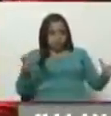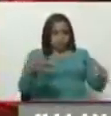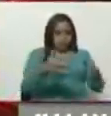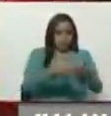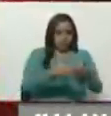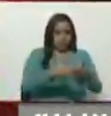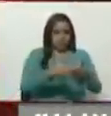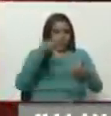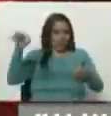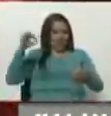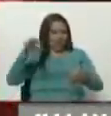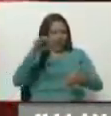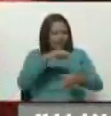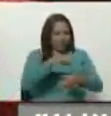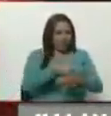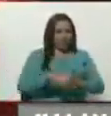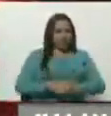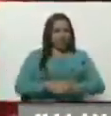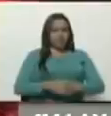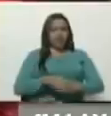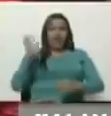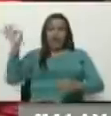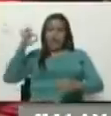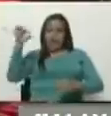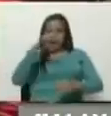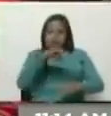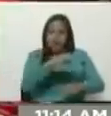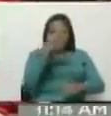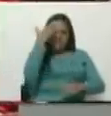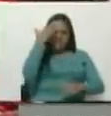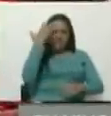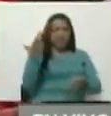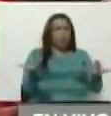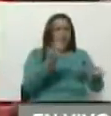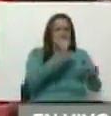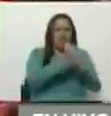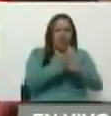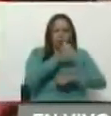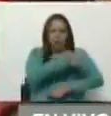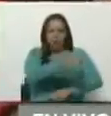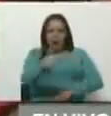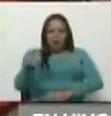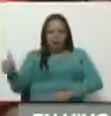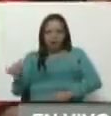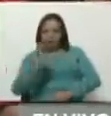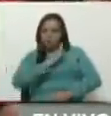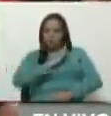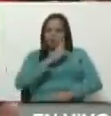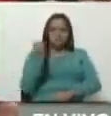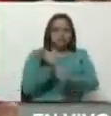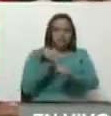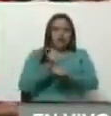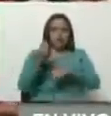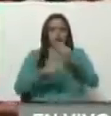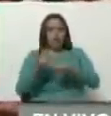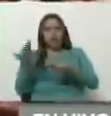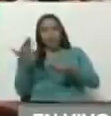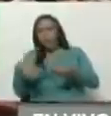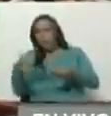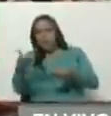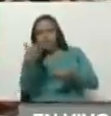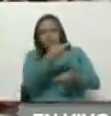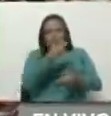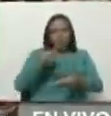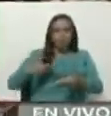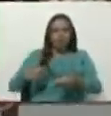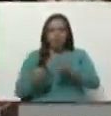evidentemente allí las abejas saben cada cual cuál es su papel, cuáles son las exploradoras, las que van a fabricar